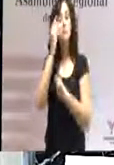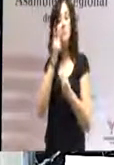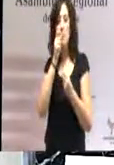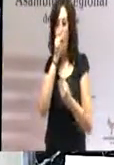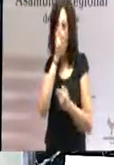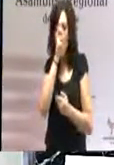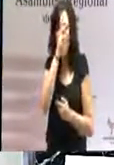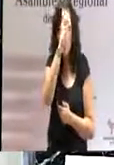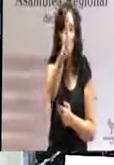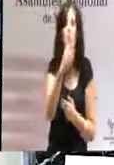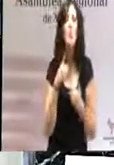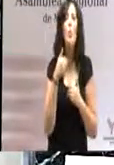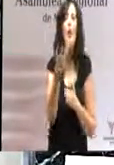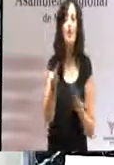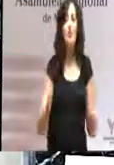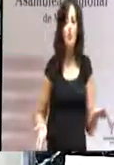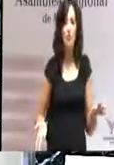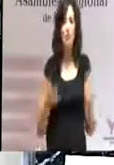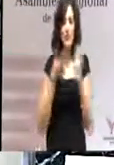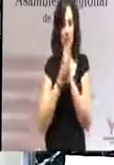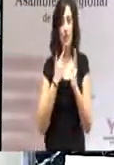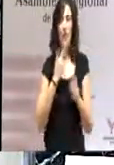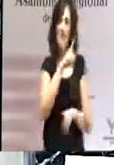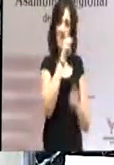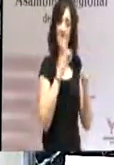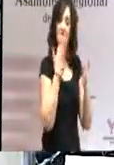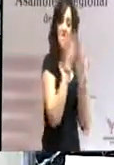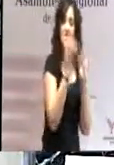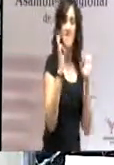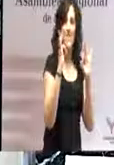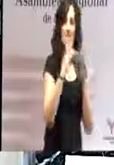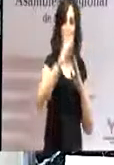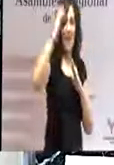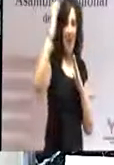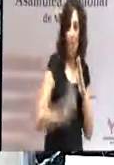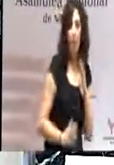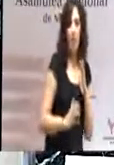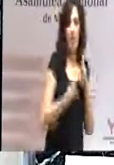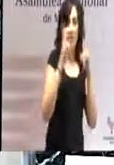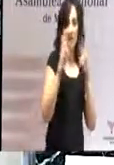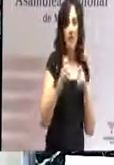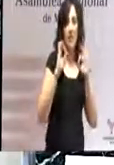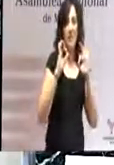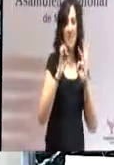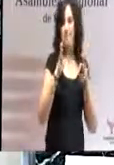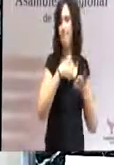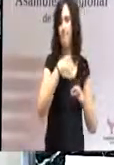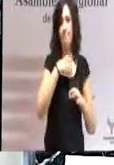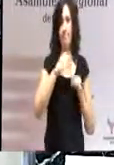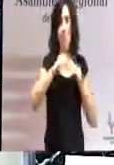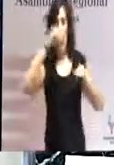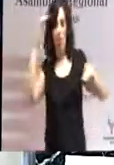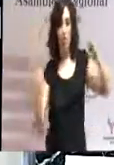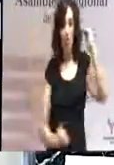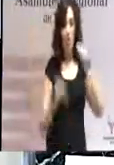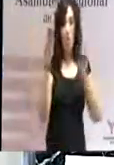ser? Le emplazo a que reduzca, señor presidente, esta inaceptable brecha.